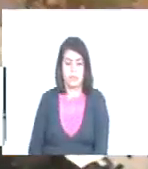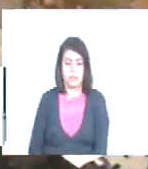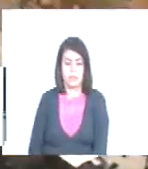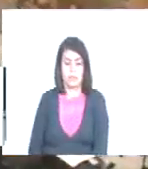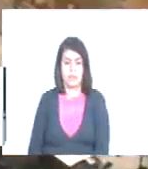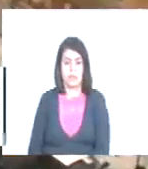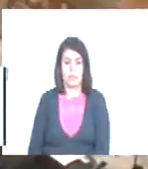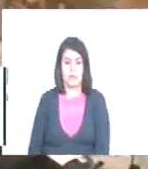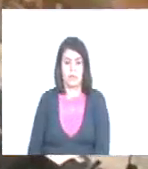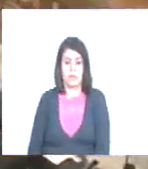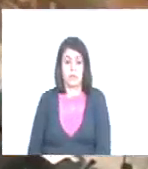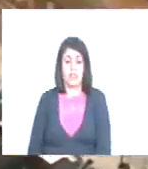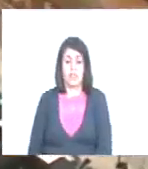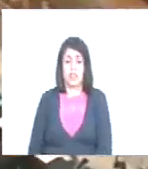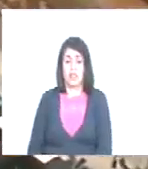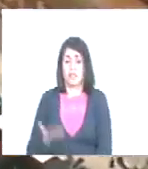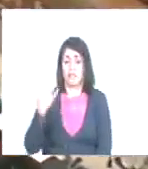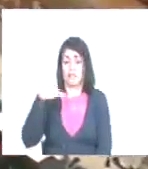Pese a los dolores